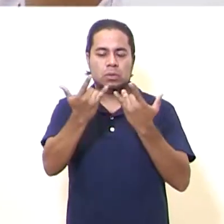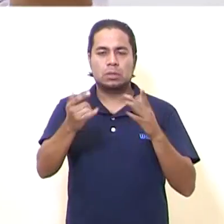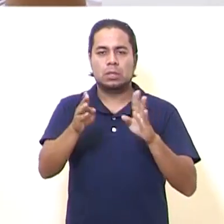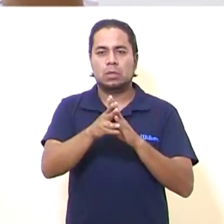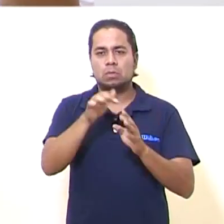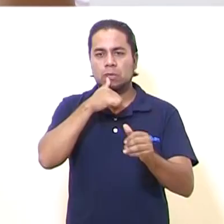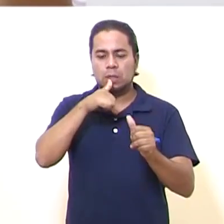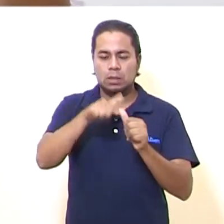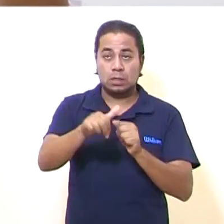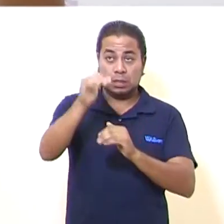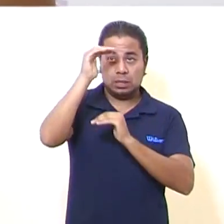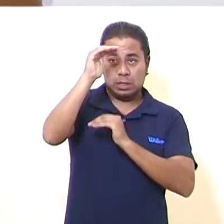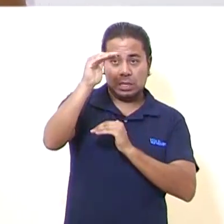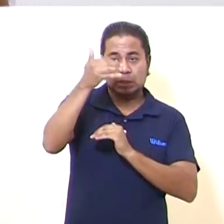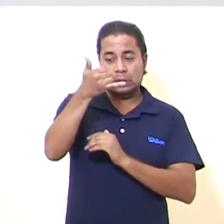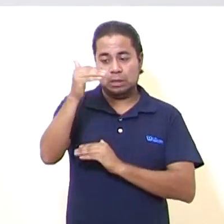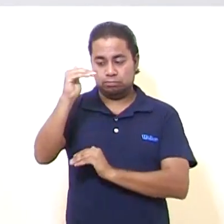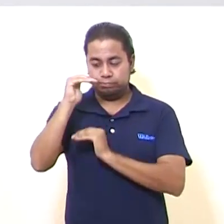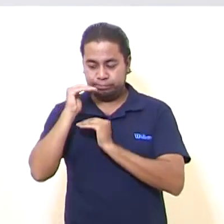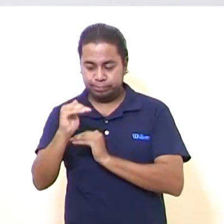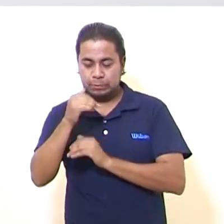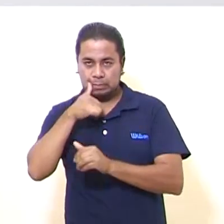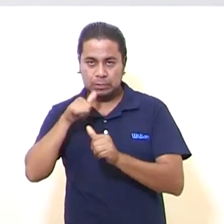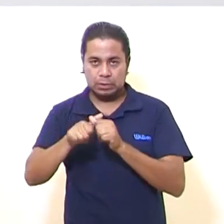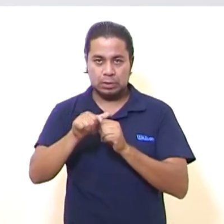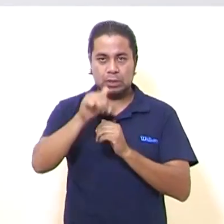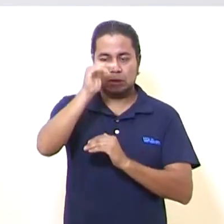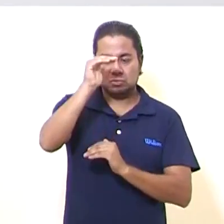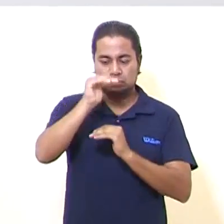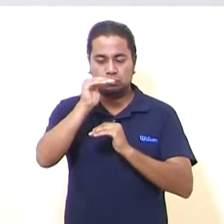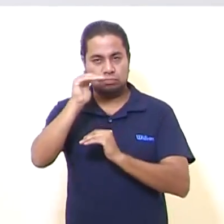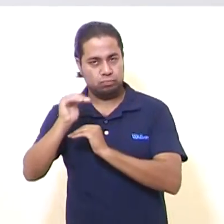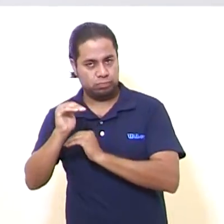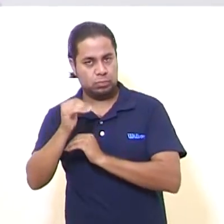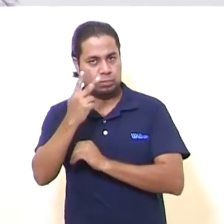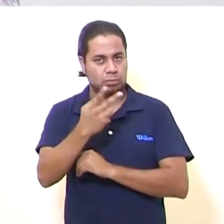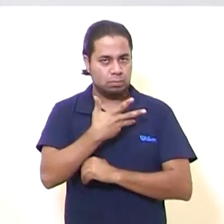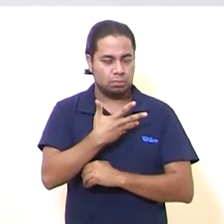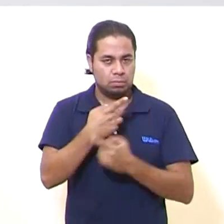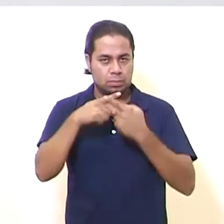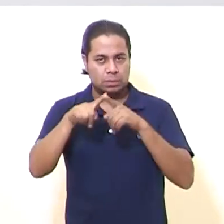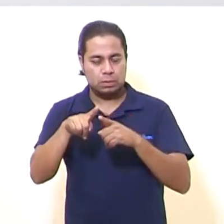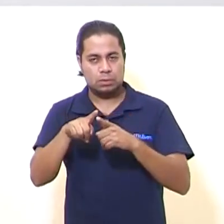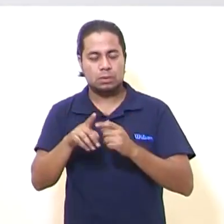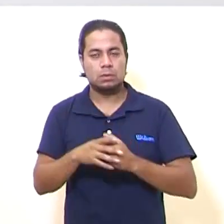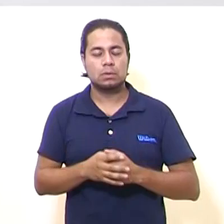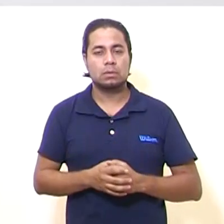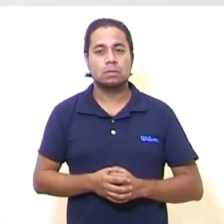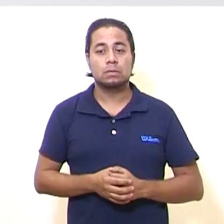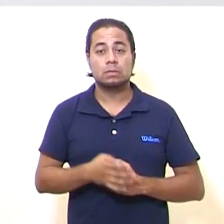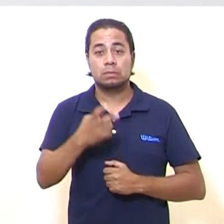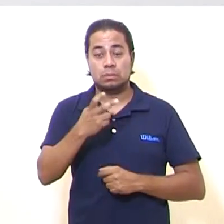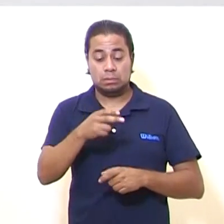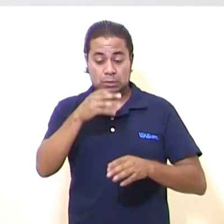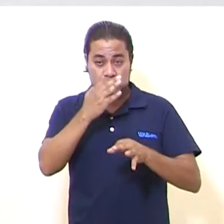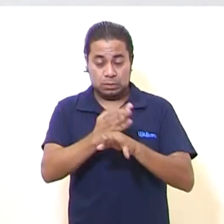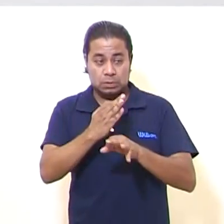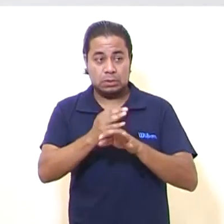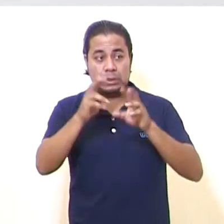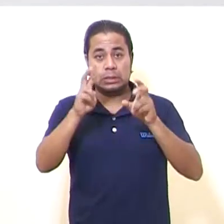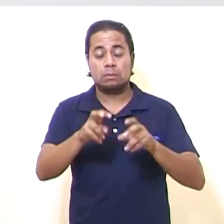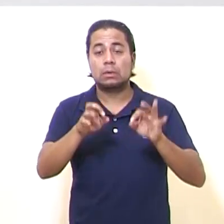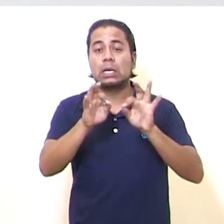letras mayúsculas y las letras minúsculas. Muy bien. Para ello, este tema es